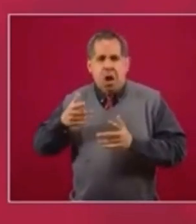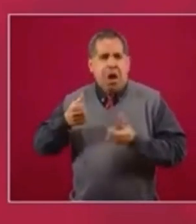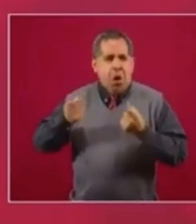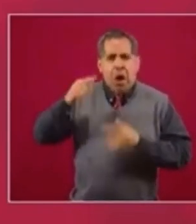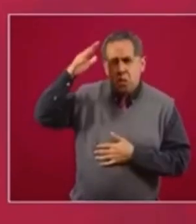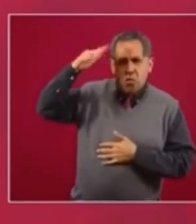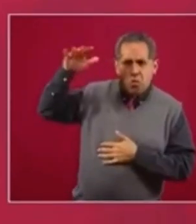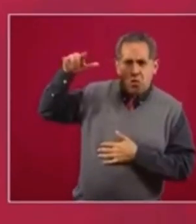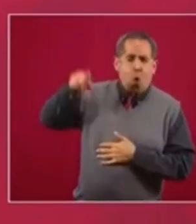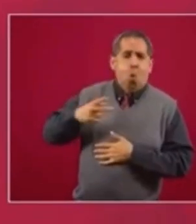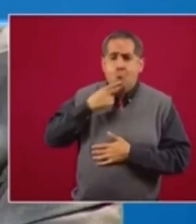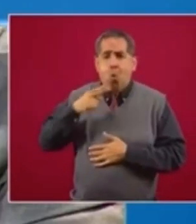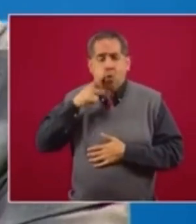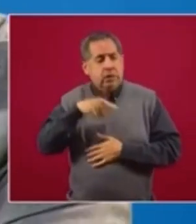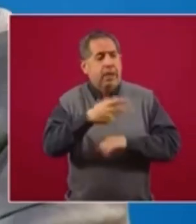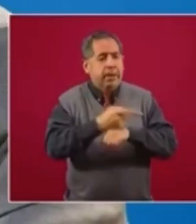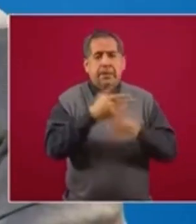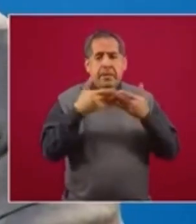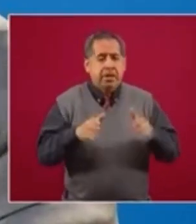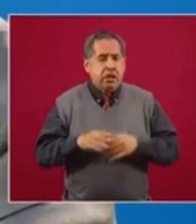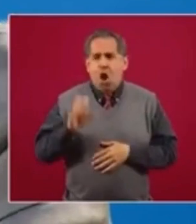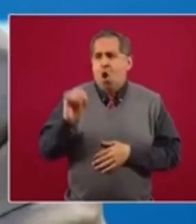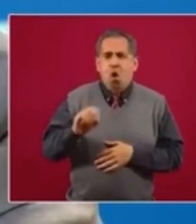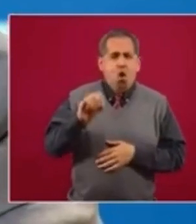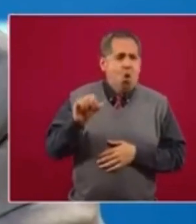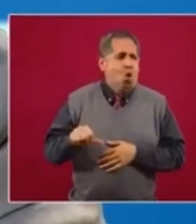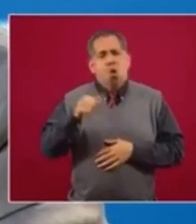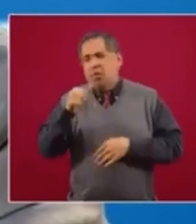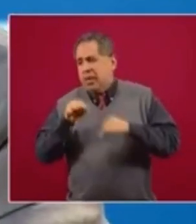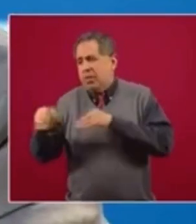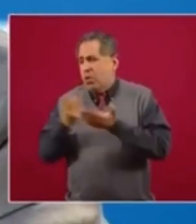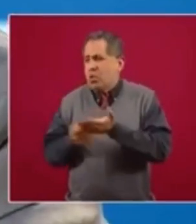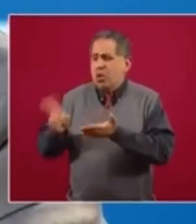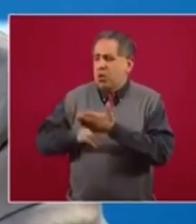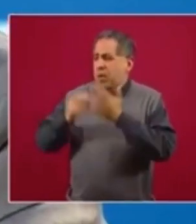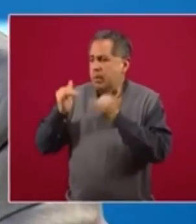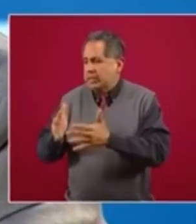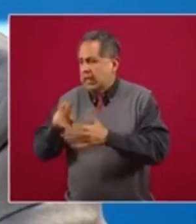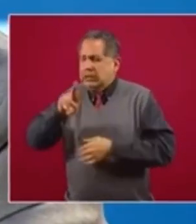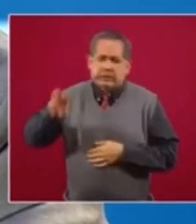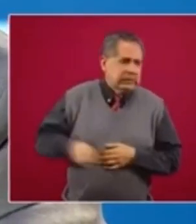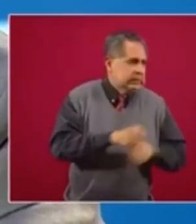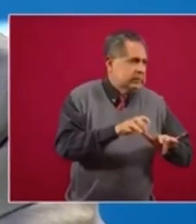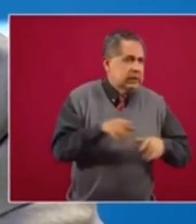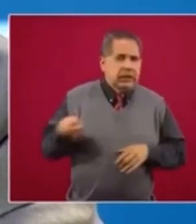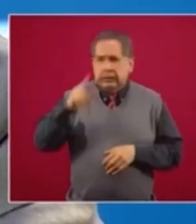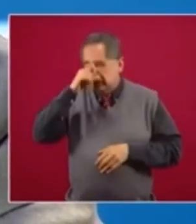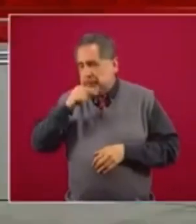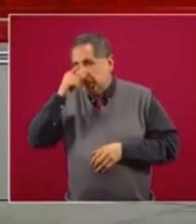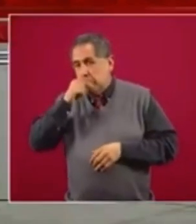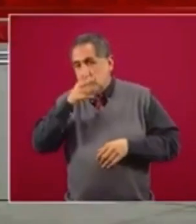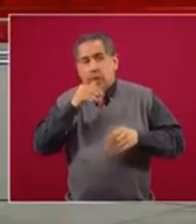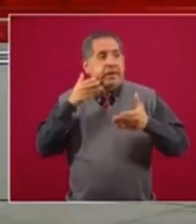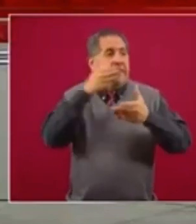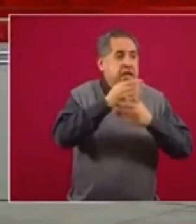adultos usan este servicio o muchas personas que tienen otras actividades que no les dejan ir a la escuela